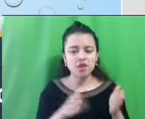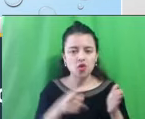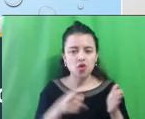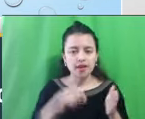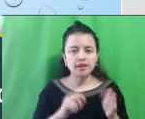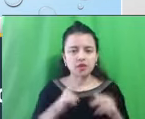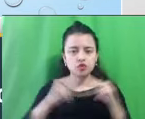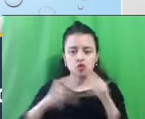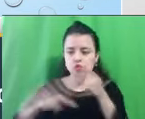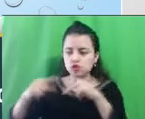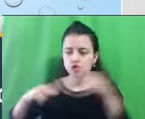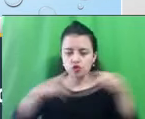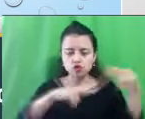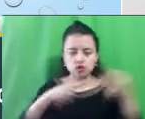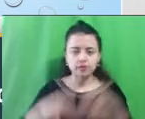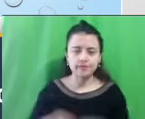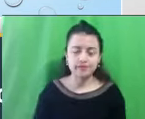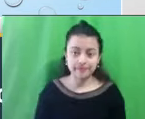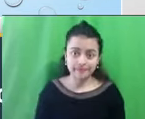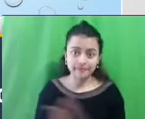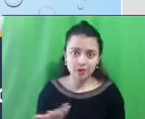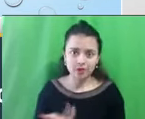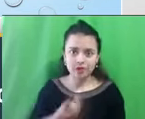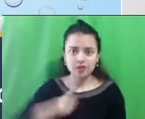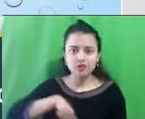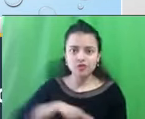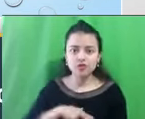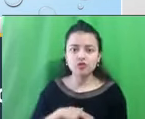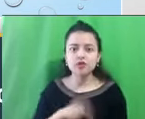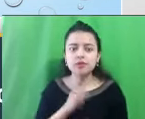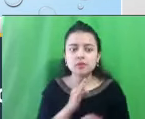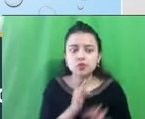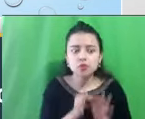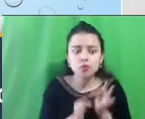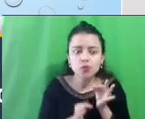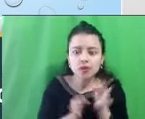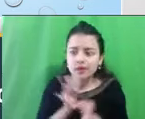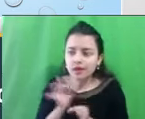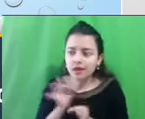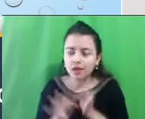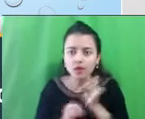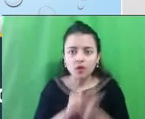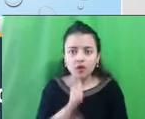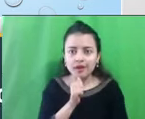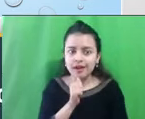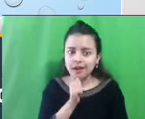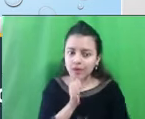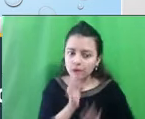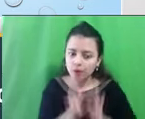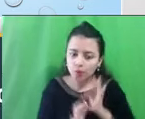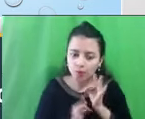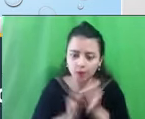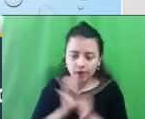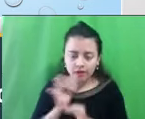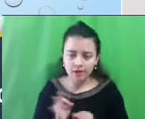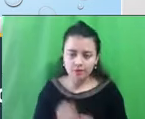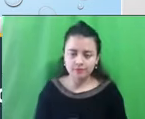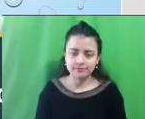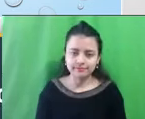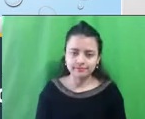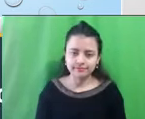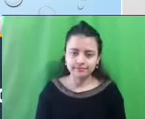está haciendo la empresa de acueducto? Está teniendo mucho cuidado con el manejo del agua, está teniendo mucho cuidado con suministrar una buena calidad